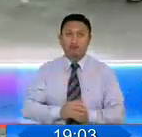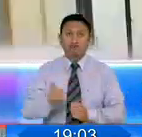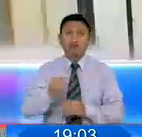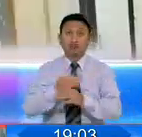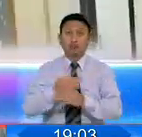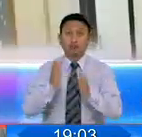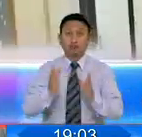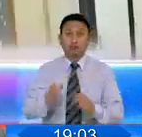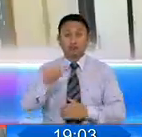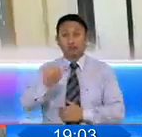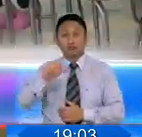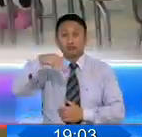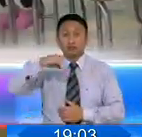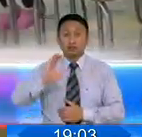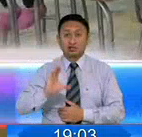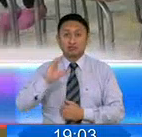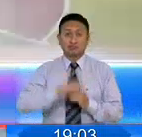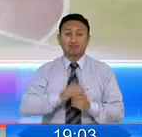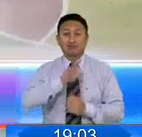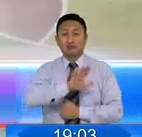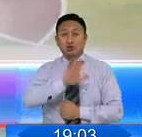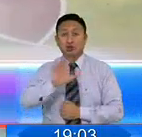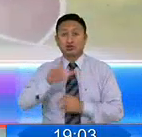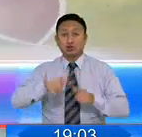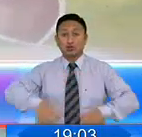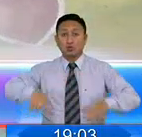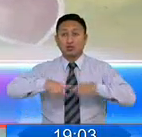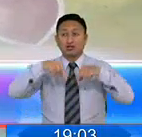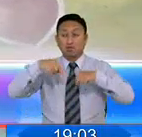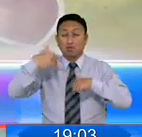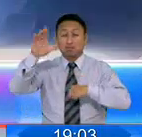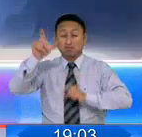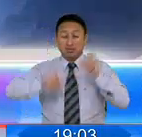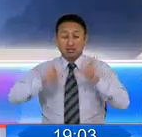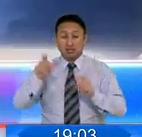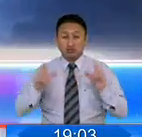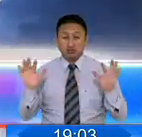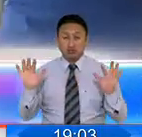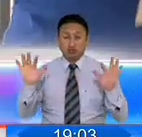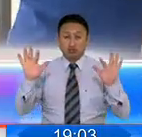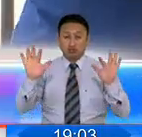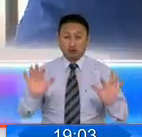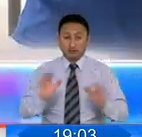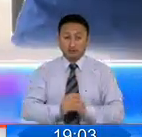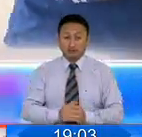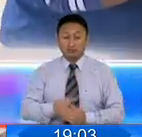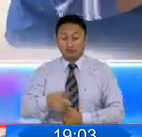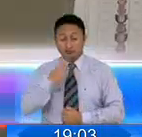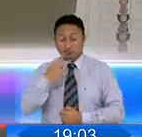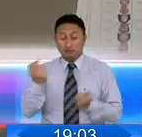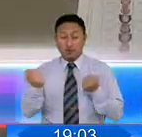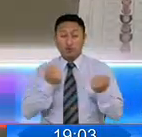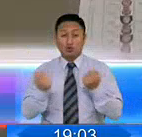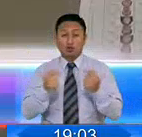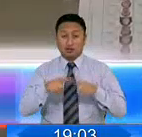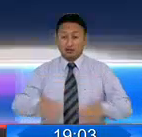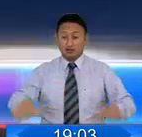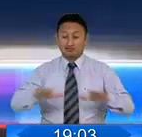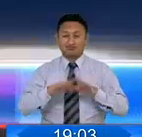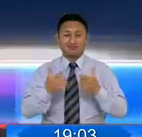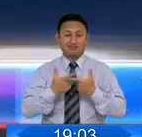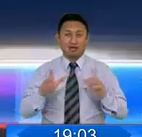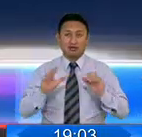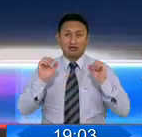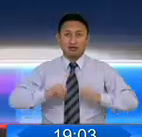de la entidad se desplegarán en 55 recintos con mayor afluencia de votantes, donde se controlará el buen uso del espacio público, además el